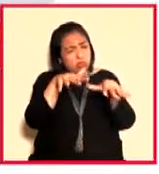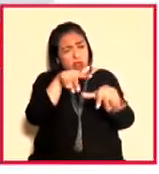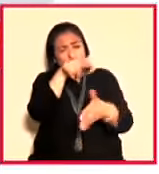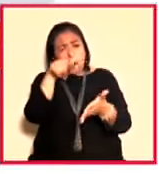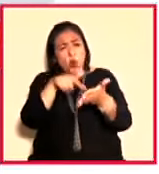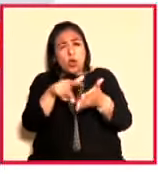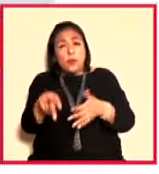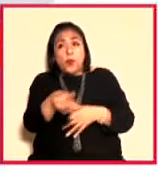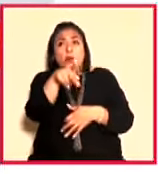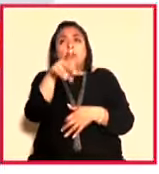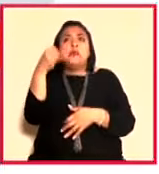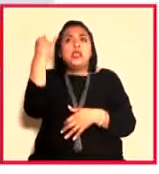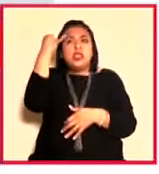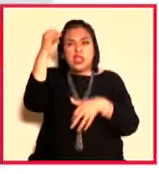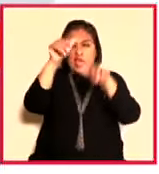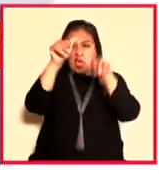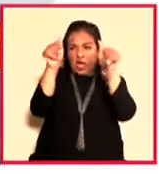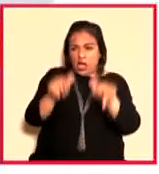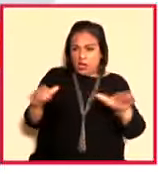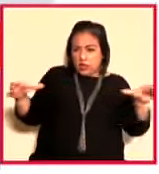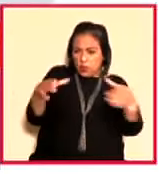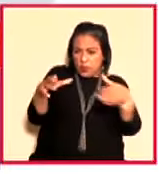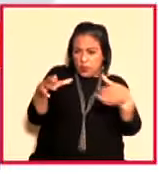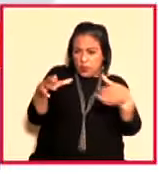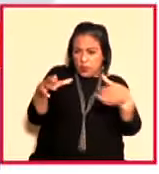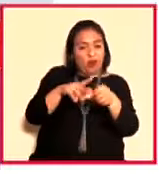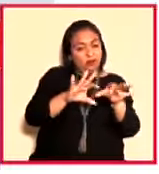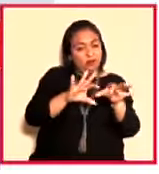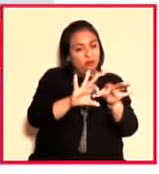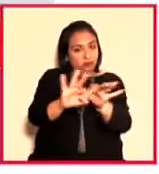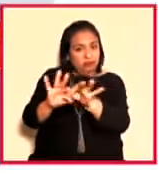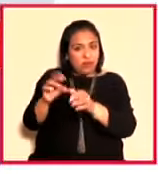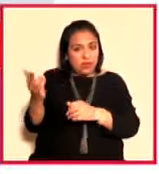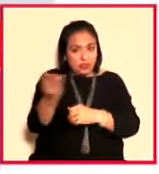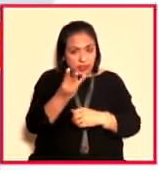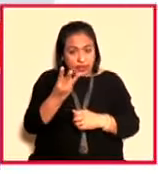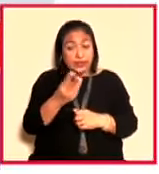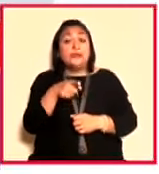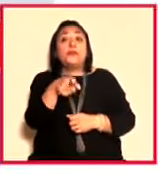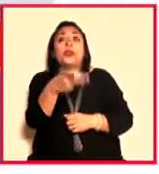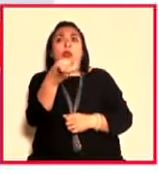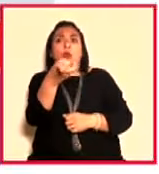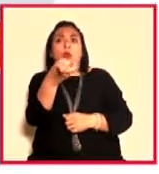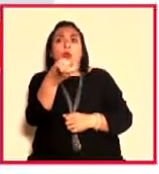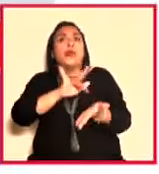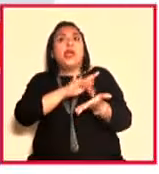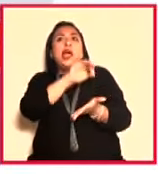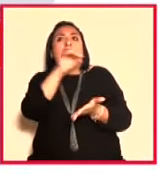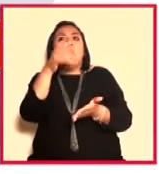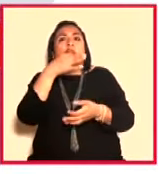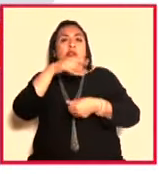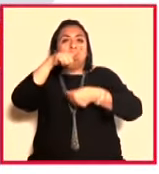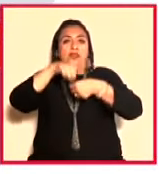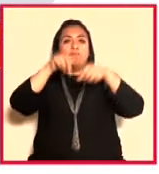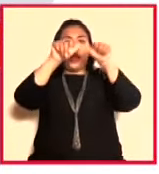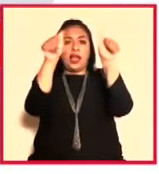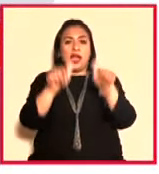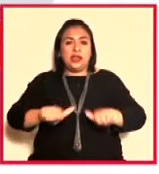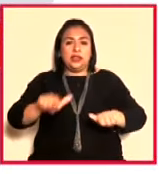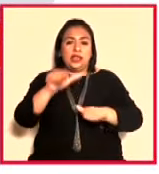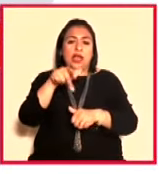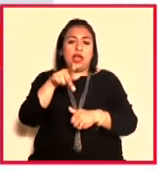la idea de que arte, comunidad y naturaleza van de la mano. Esto es posible gracias al Festival de Artes Akumal,